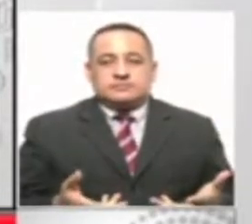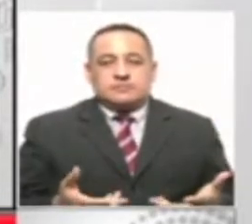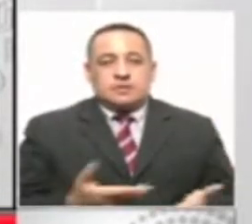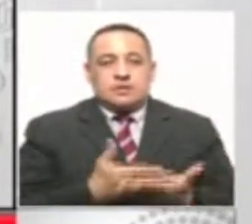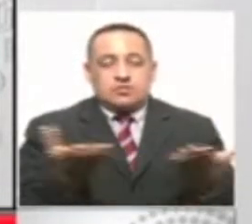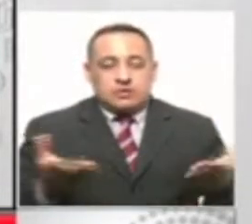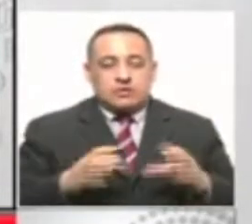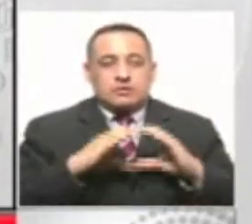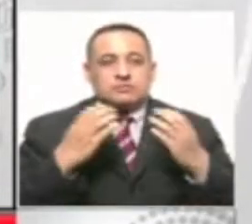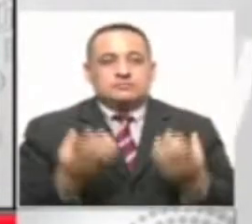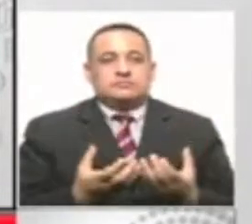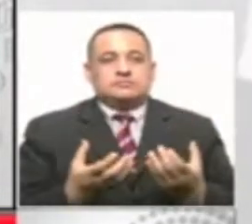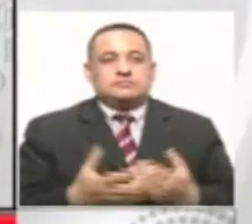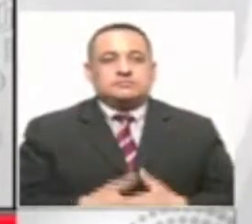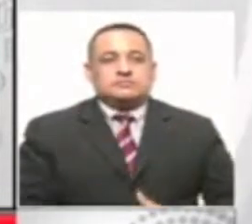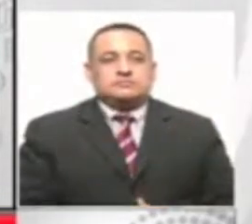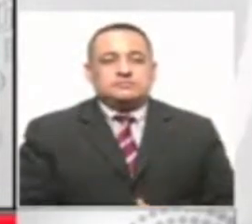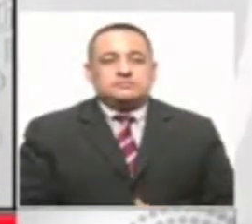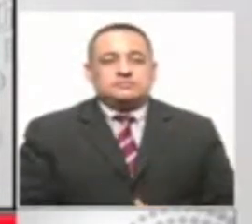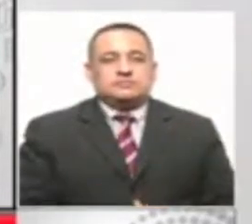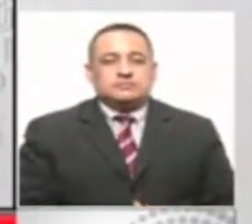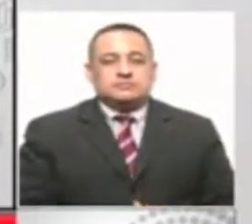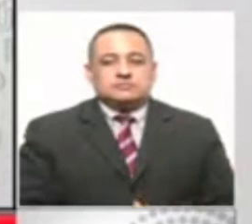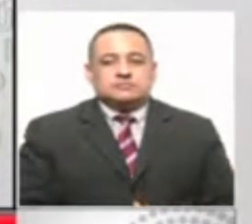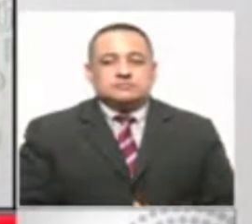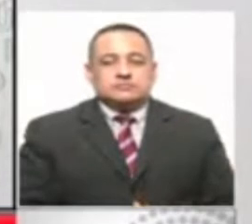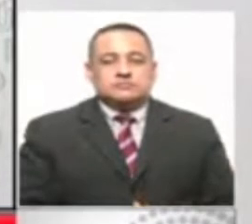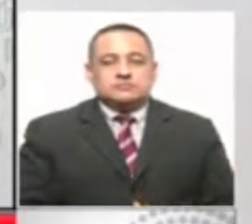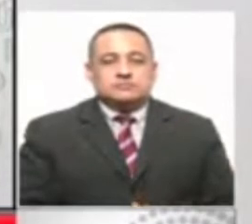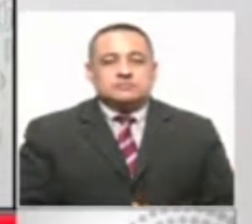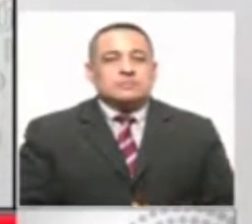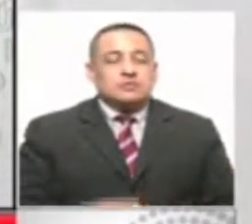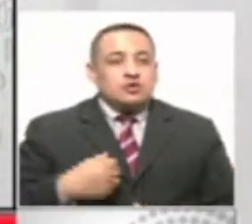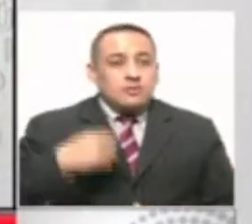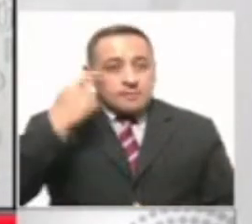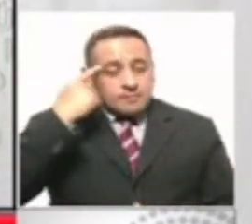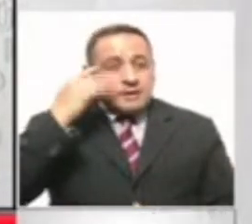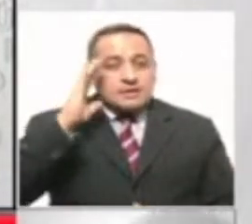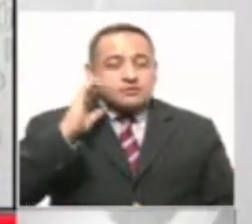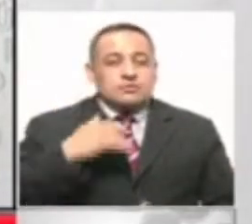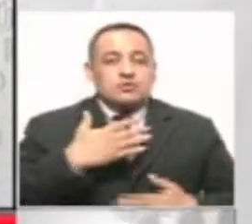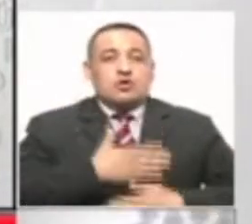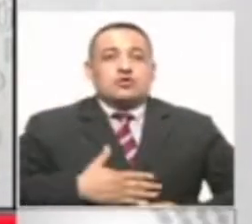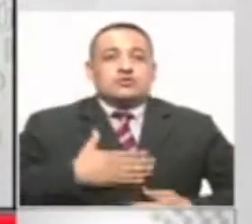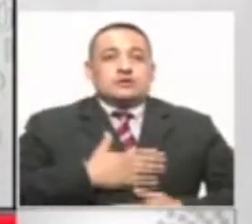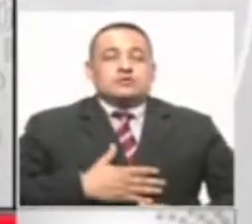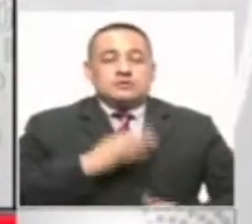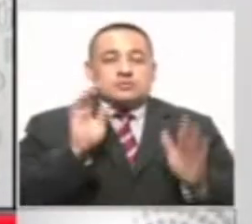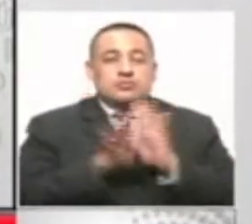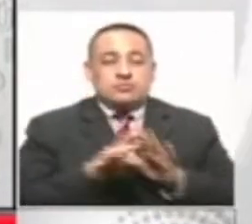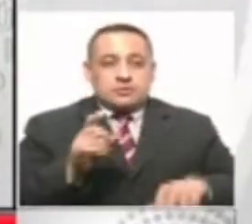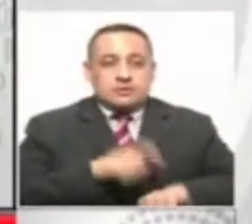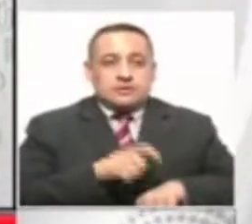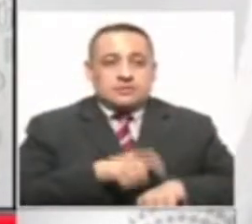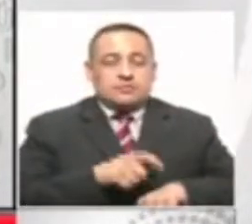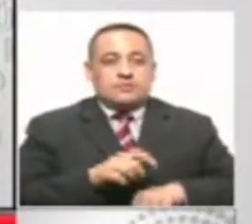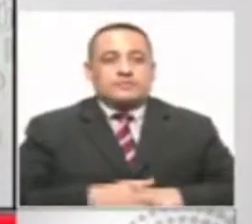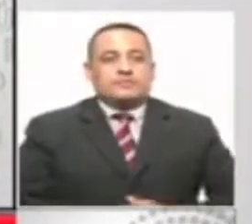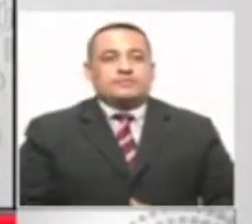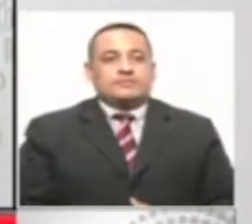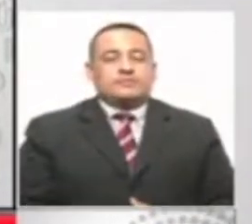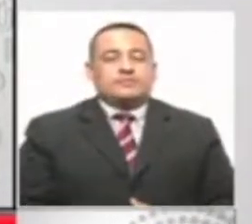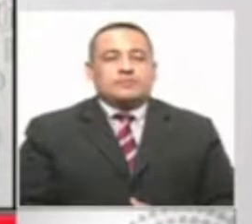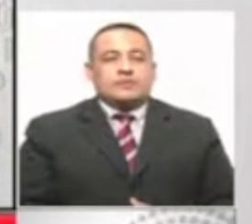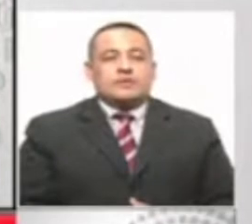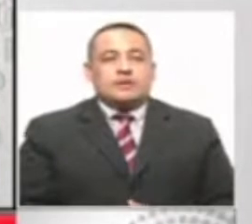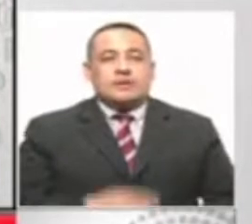colegas congresistas, estarían contentos si en este momento